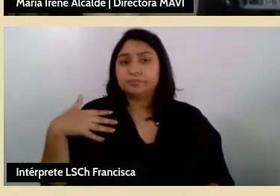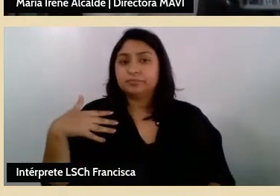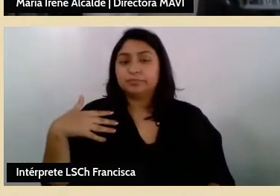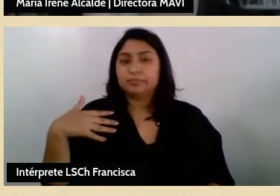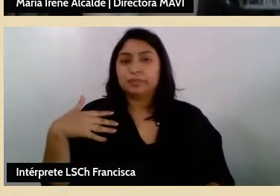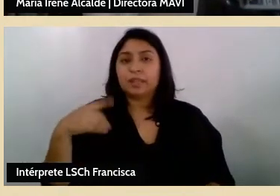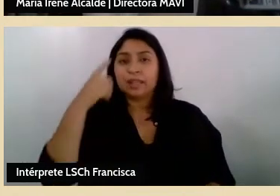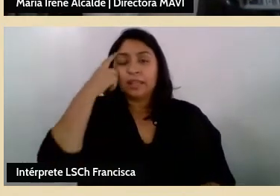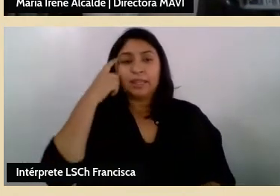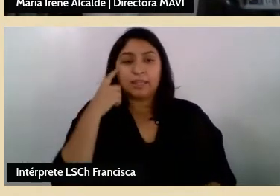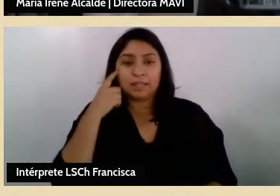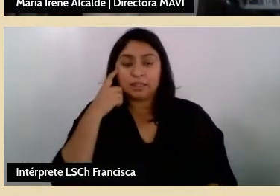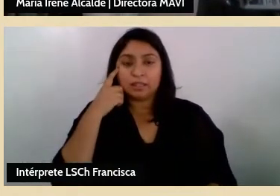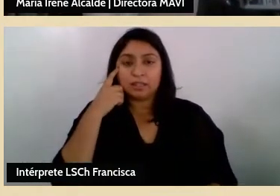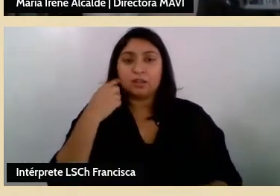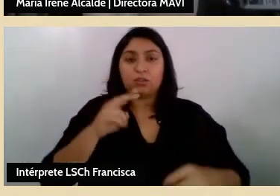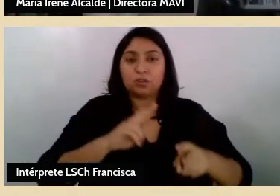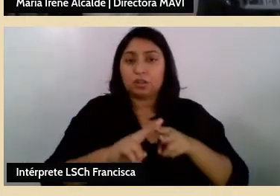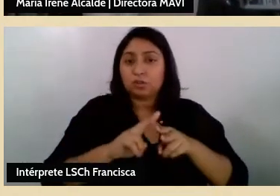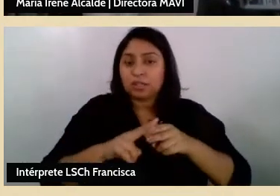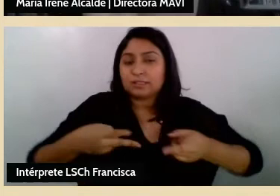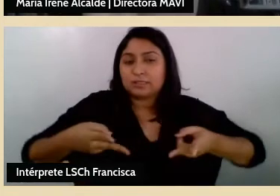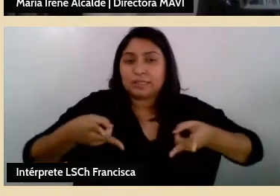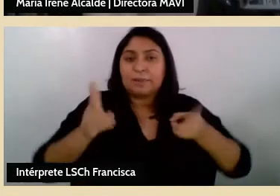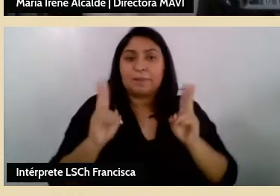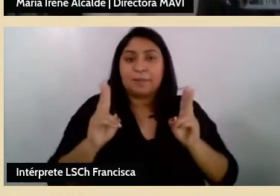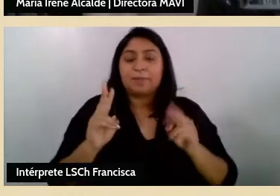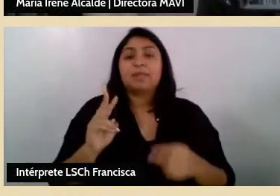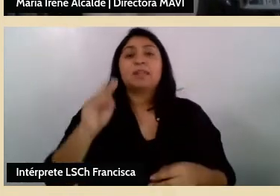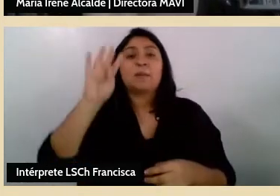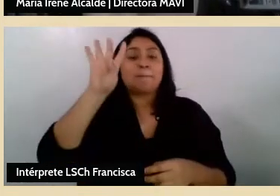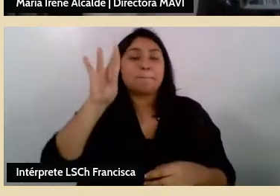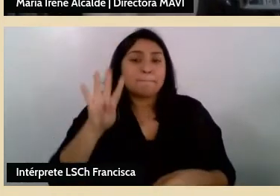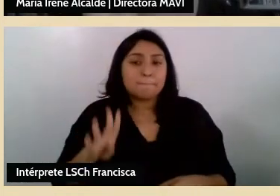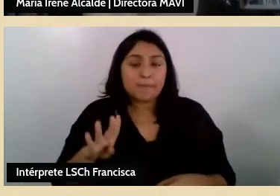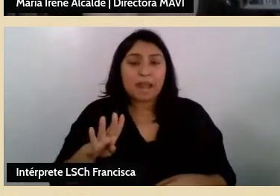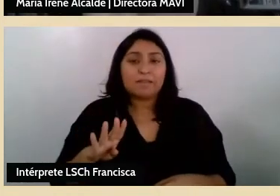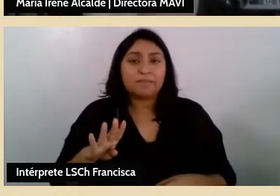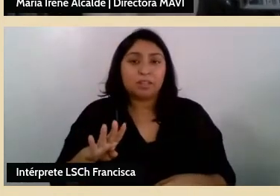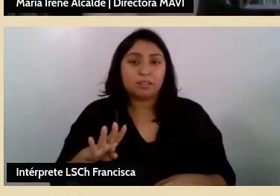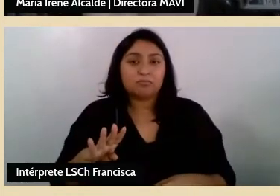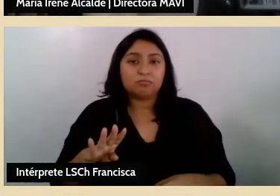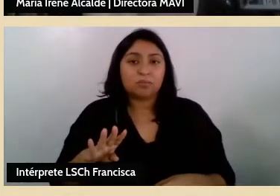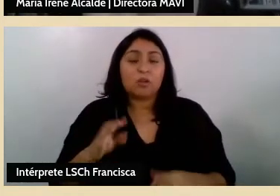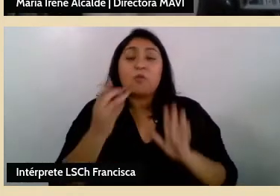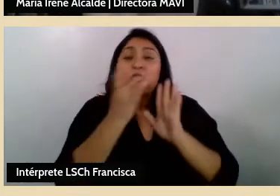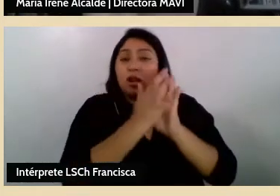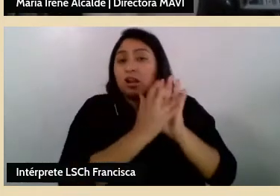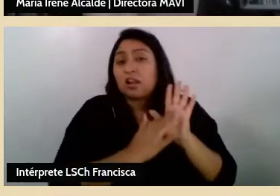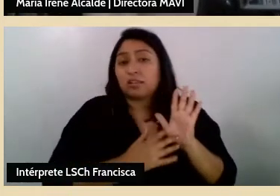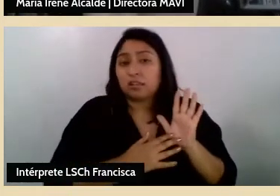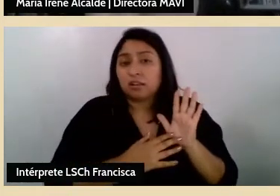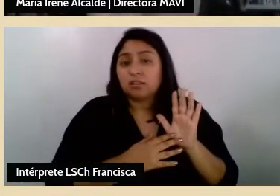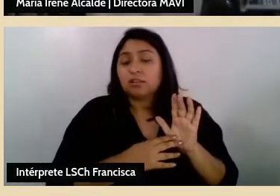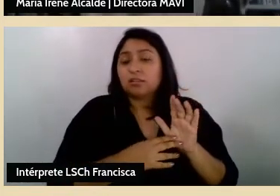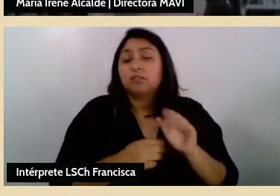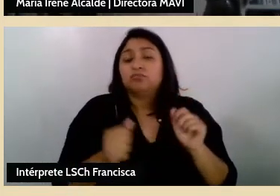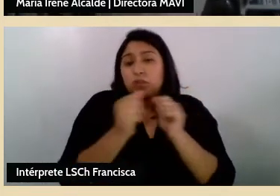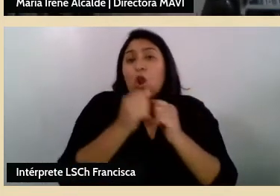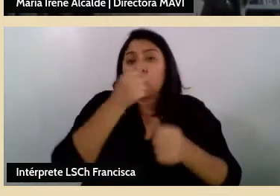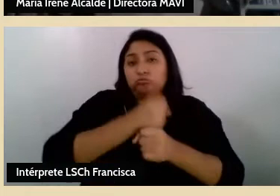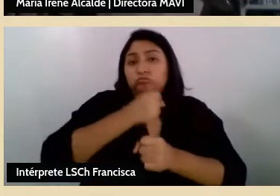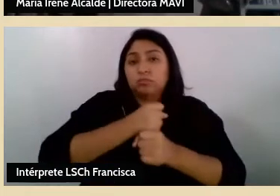creo que eso es como lo que hace que el MAVI se caracterice. A través de su trabajo